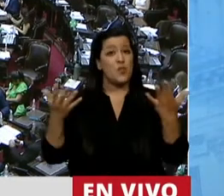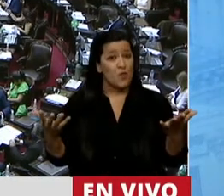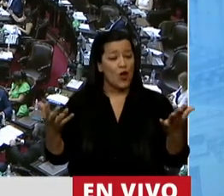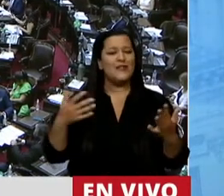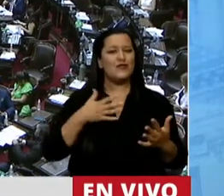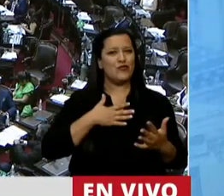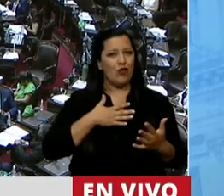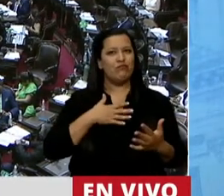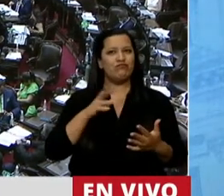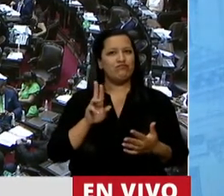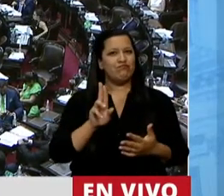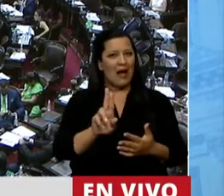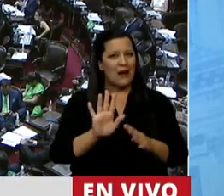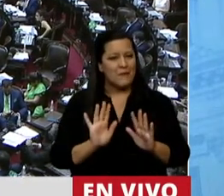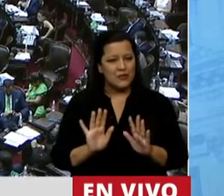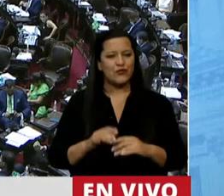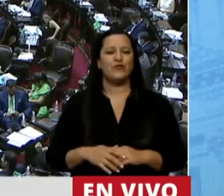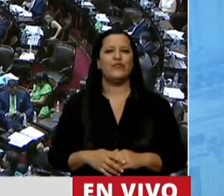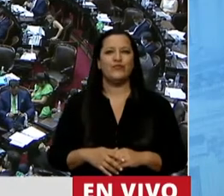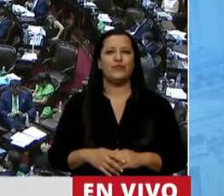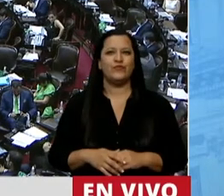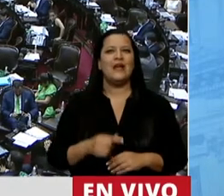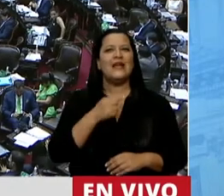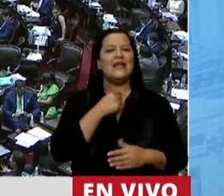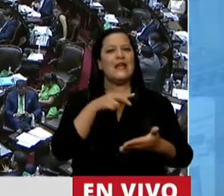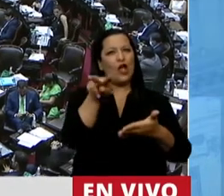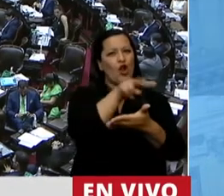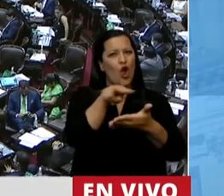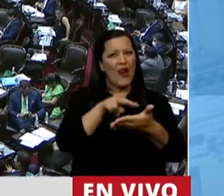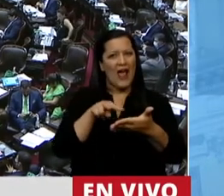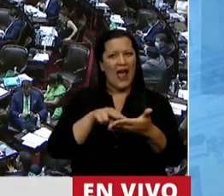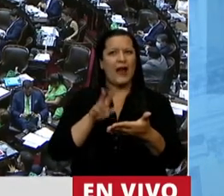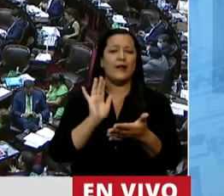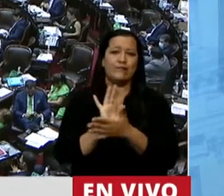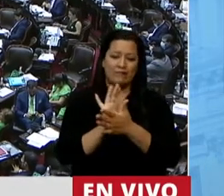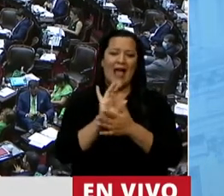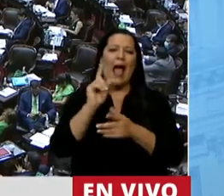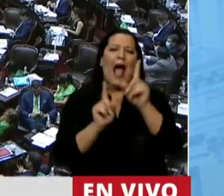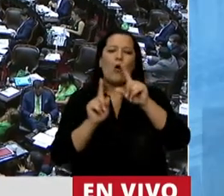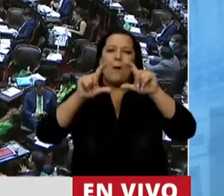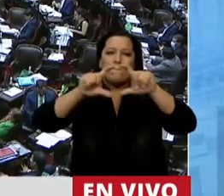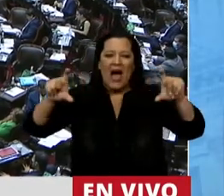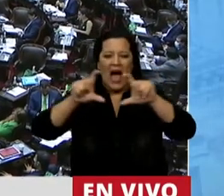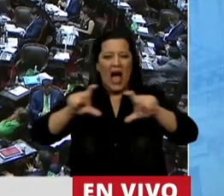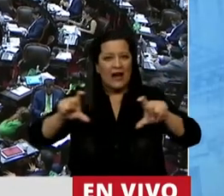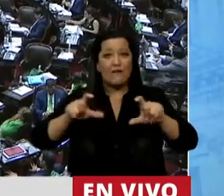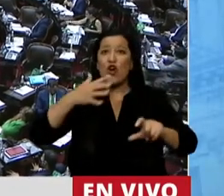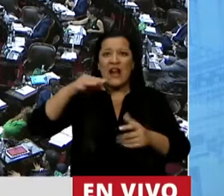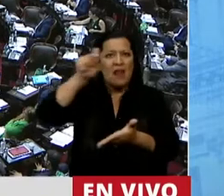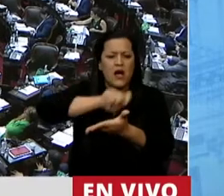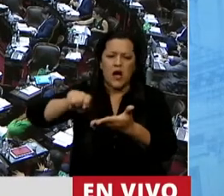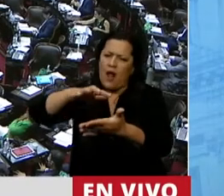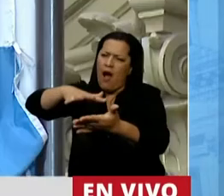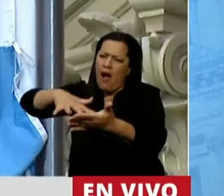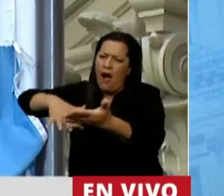me permite, pidiendo las excusas del caso, quiero leer una extensa, algunos párrafos en realidad, de una extensa carta